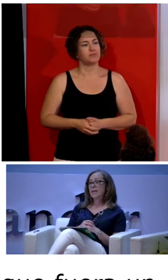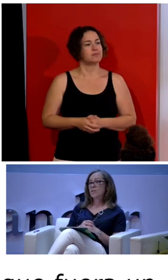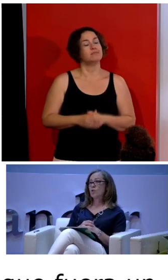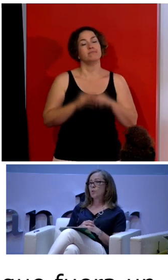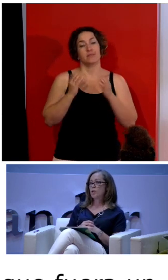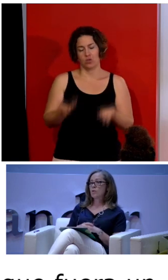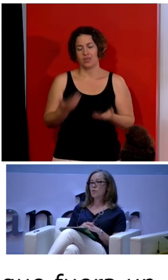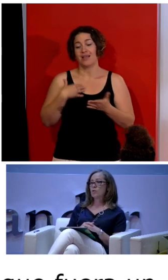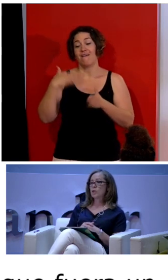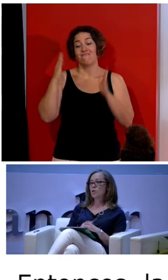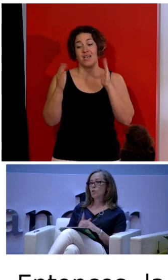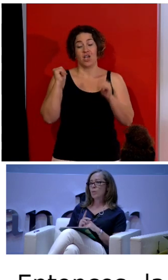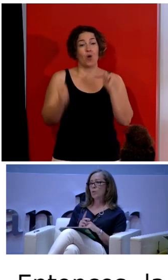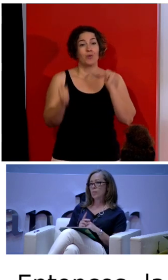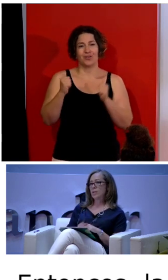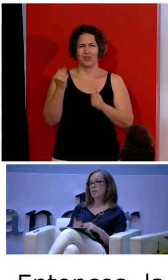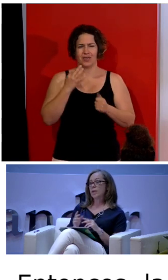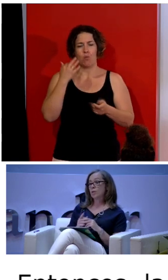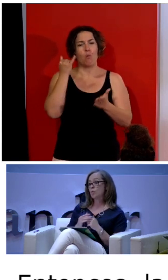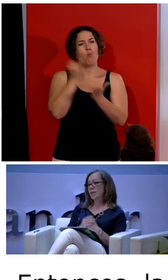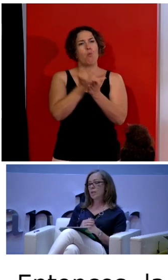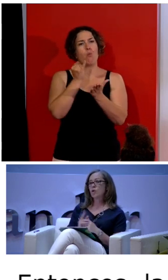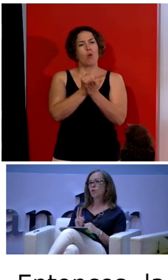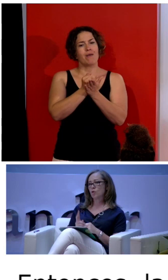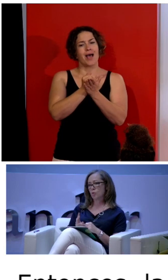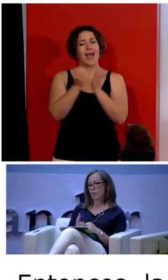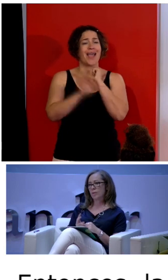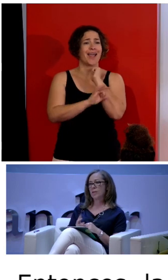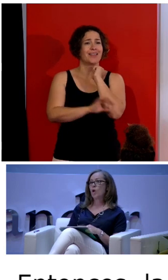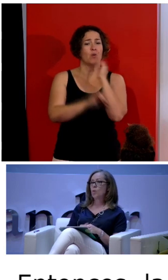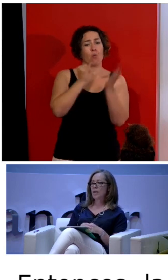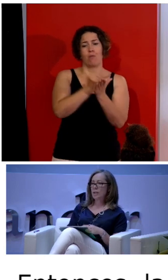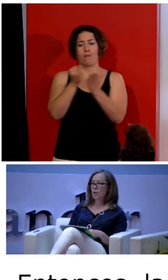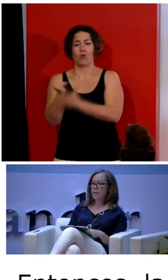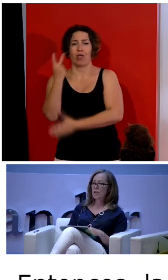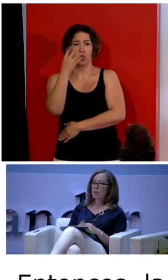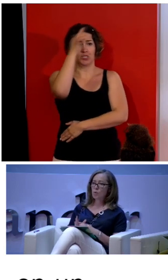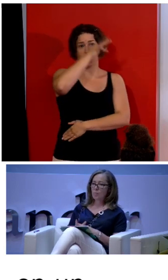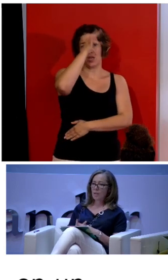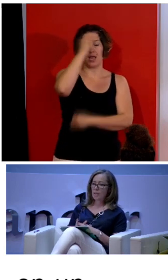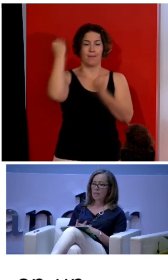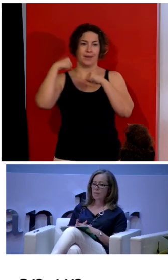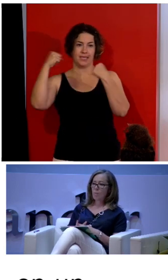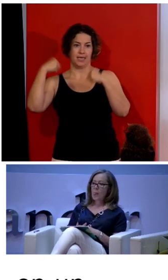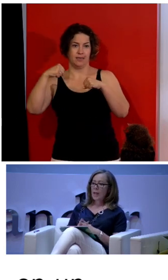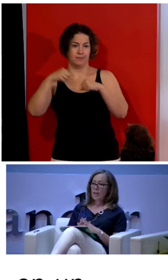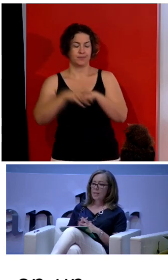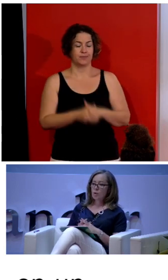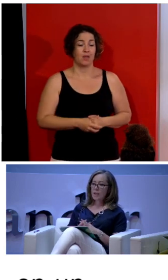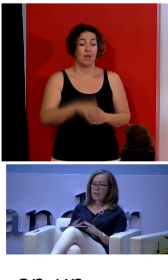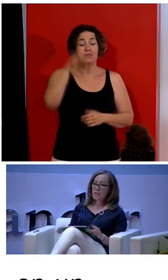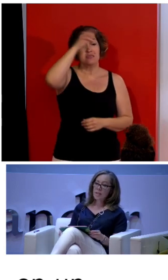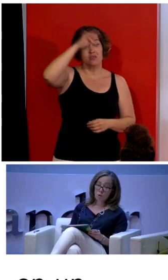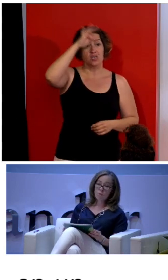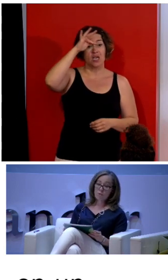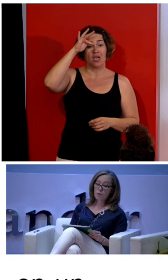Entonces la fase de oposición consistió en una prueba, en un ejercicio con dos pruebas, una teórica y una práctica. La